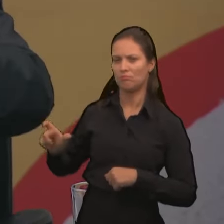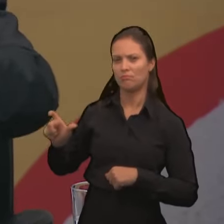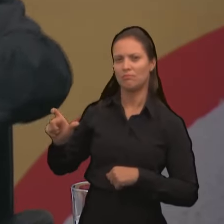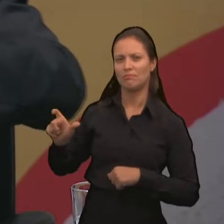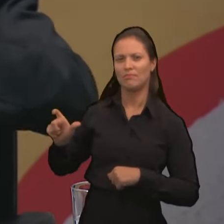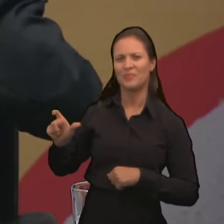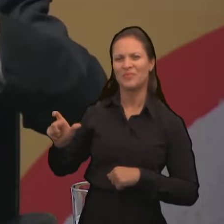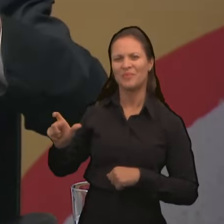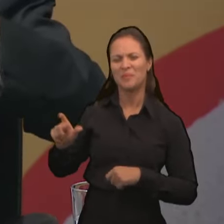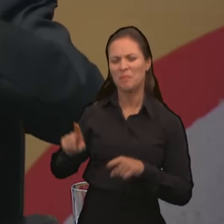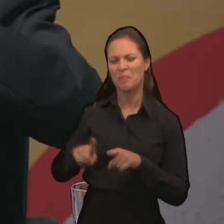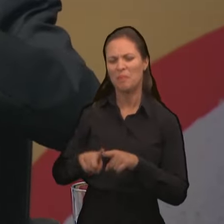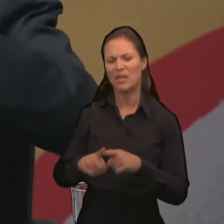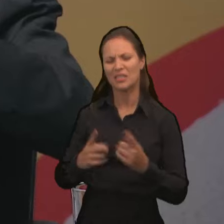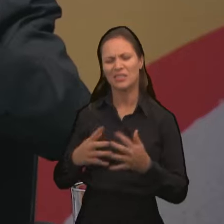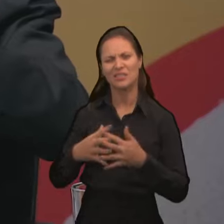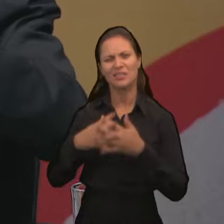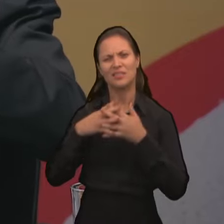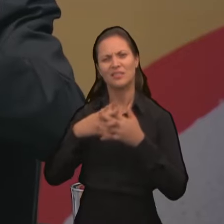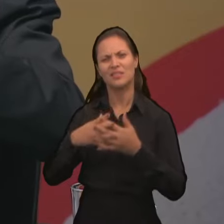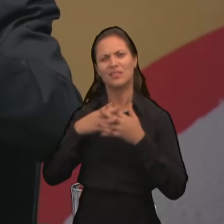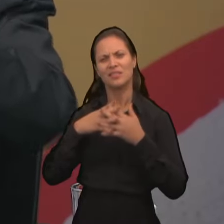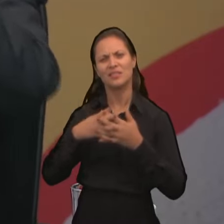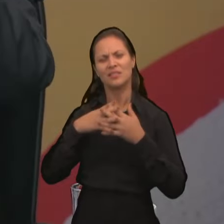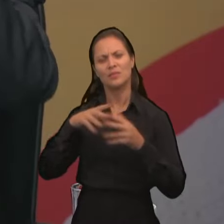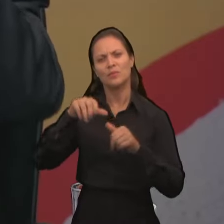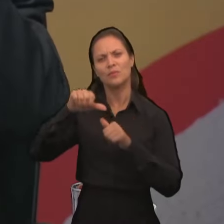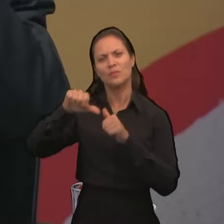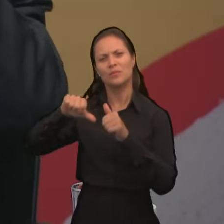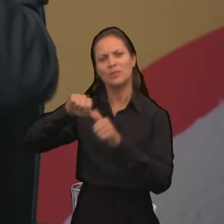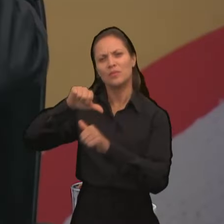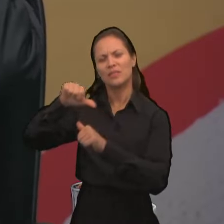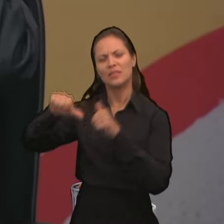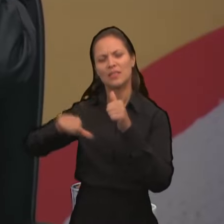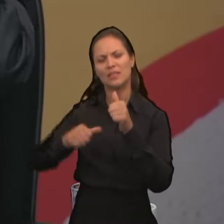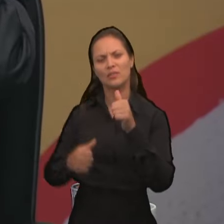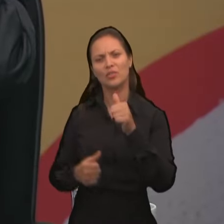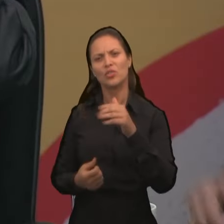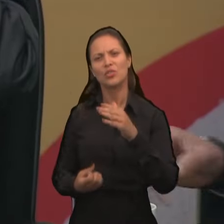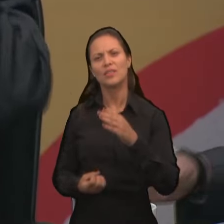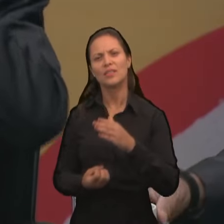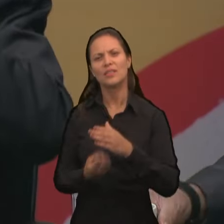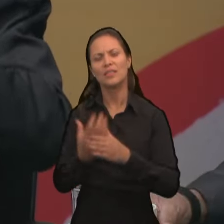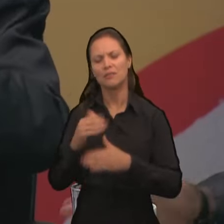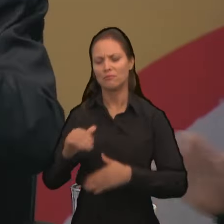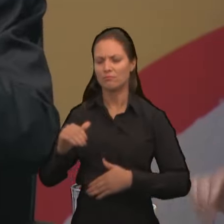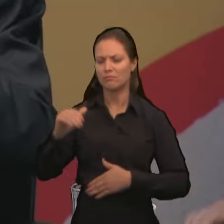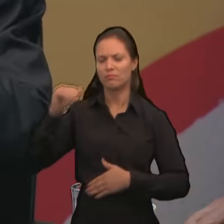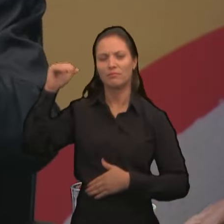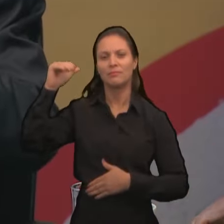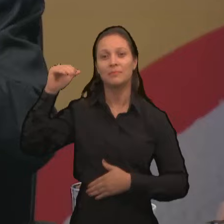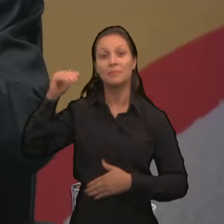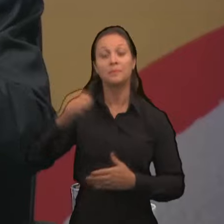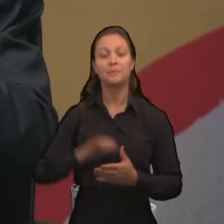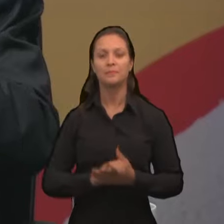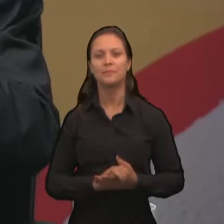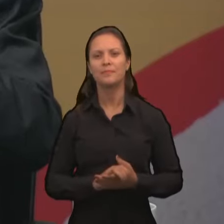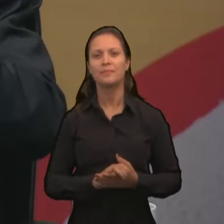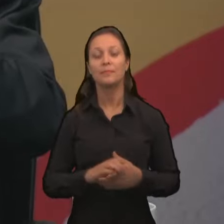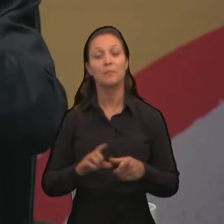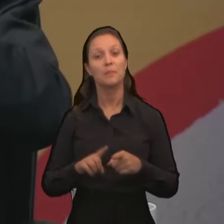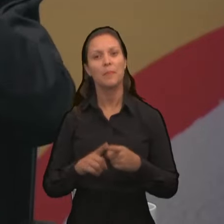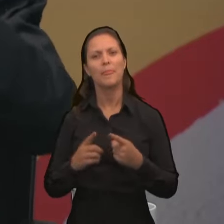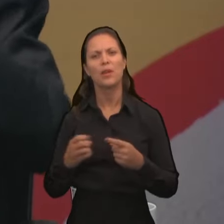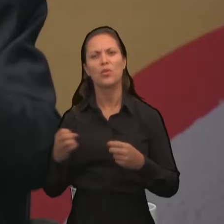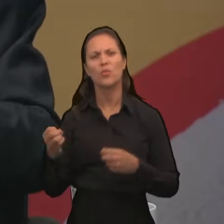de nosotros, se destruye uno de los pilares en los que nos basamos, en los que nos